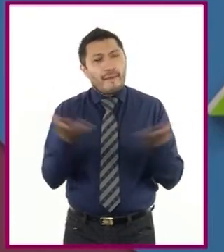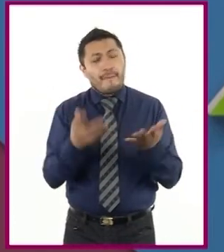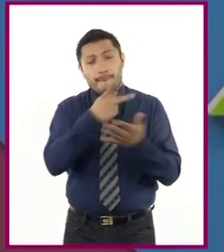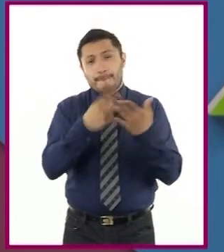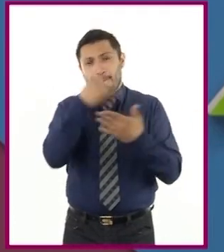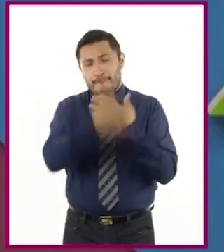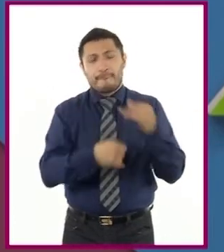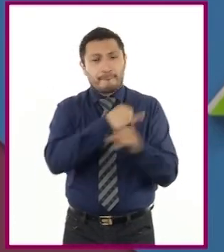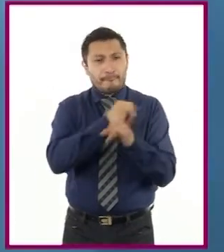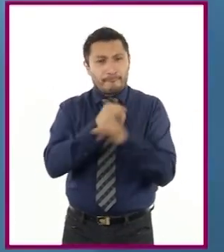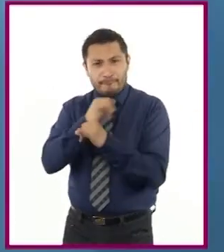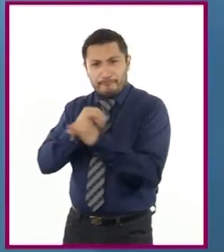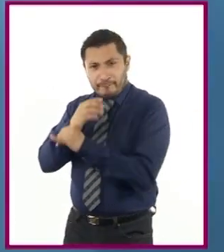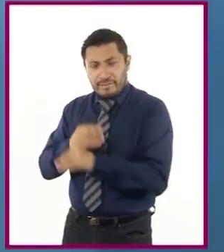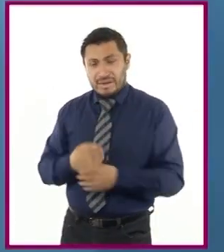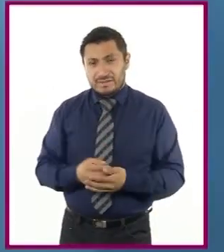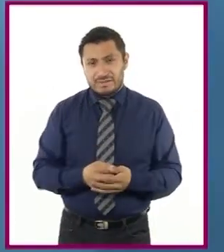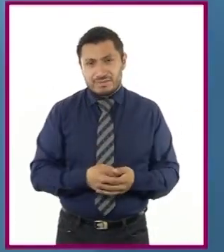proyecto de investigación?